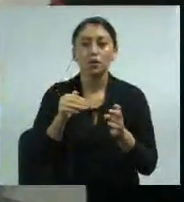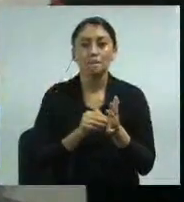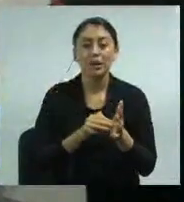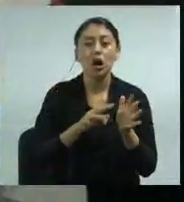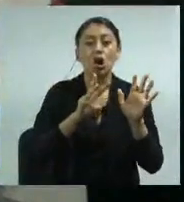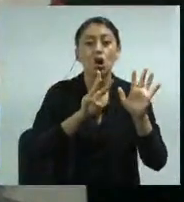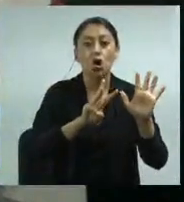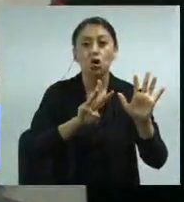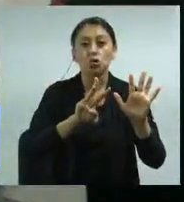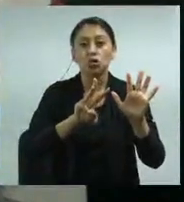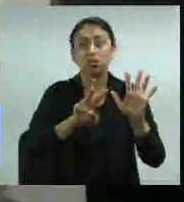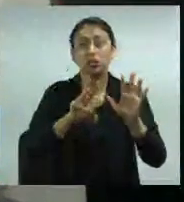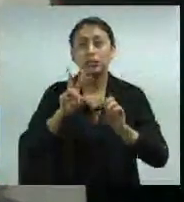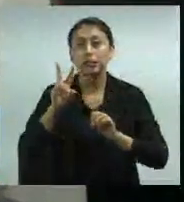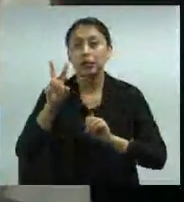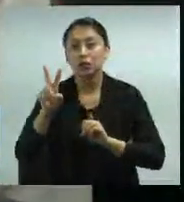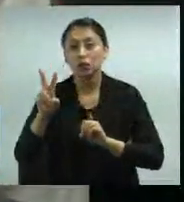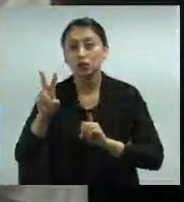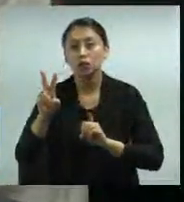mil hectáreas,